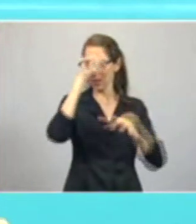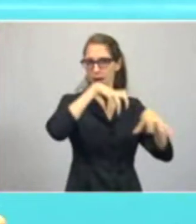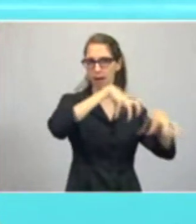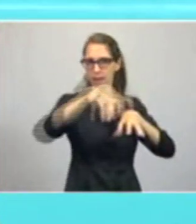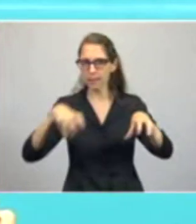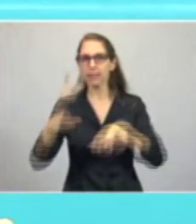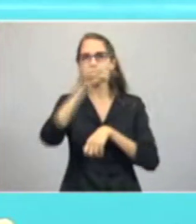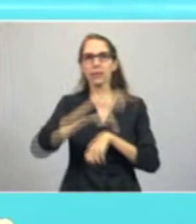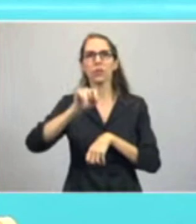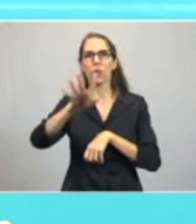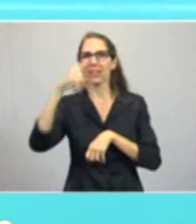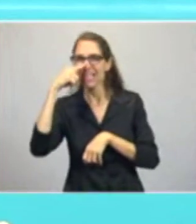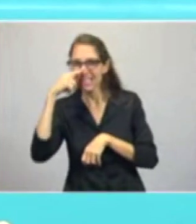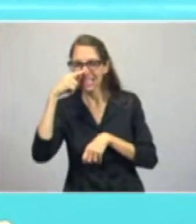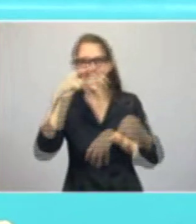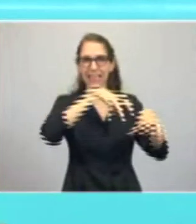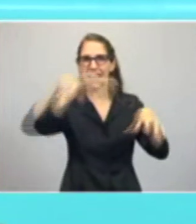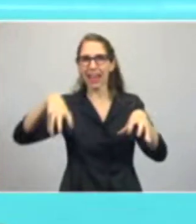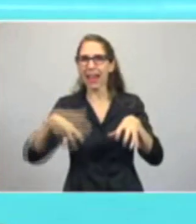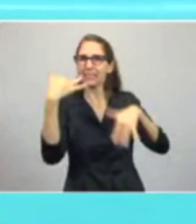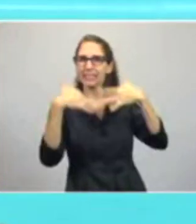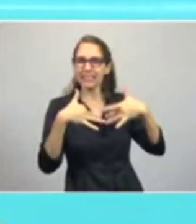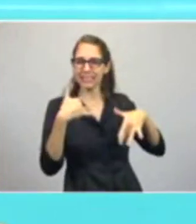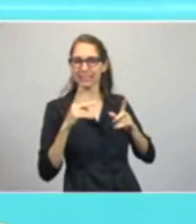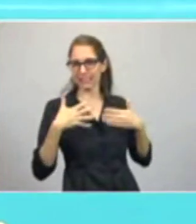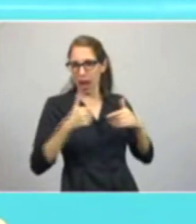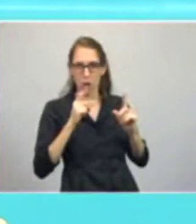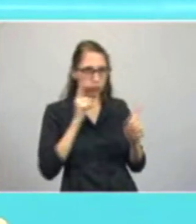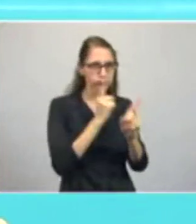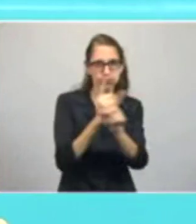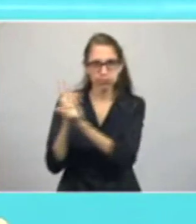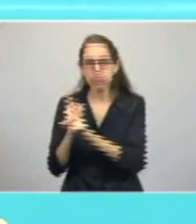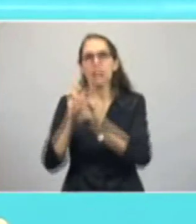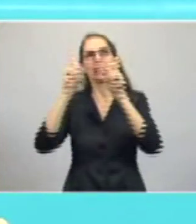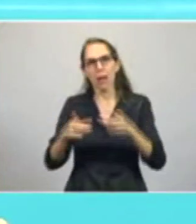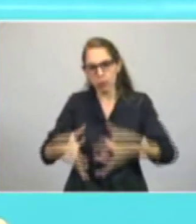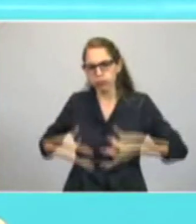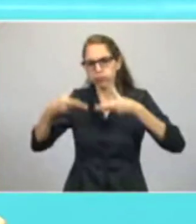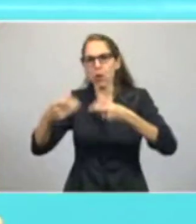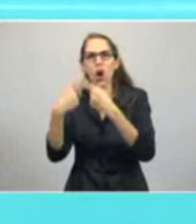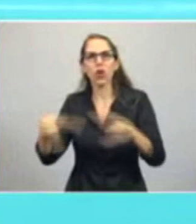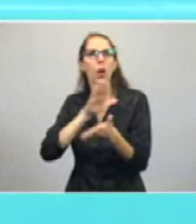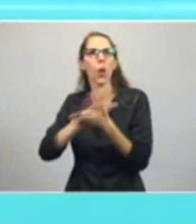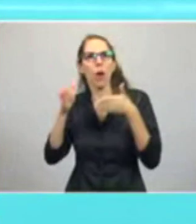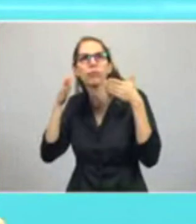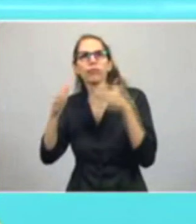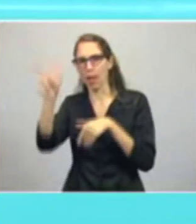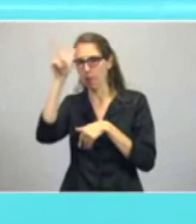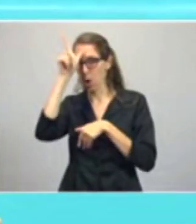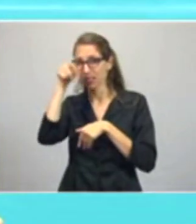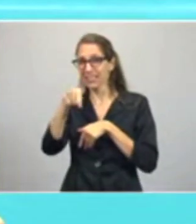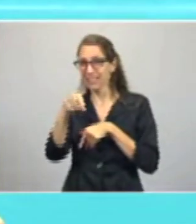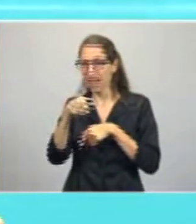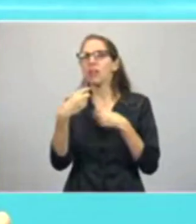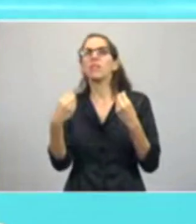157 centros de atención primaria de la salud, equipamos a la policía y luego voy a hablar de esta cantidad con más de 5